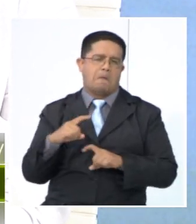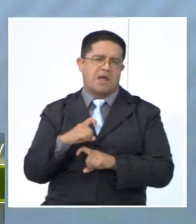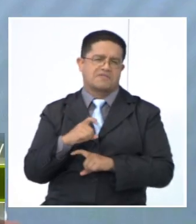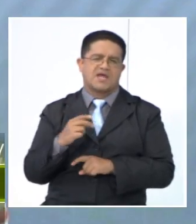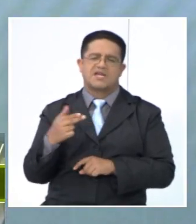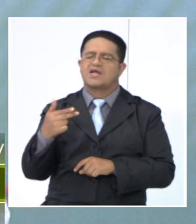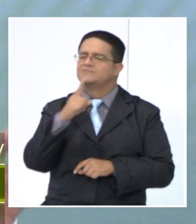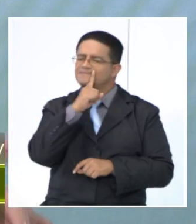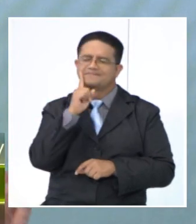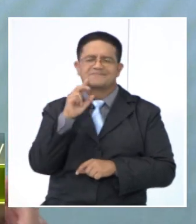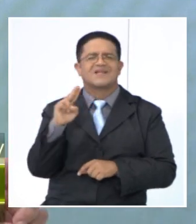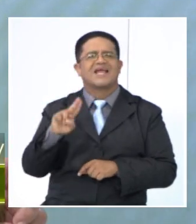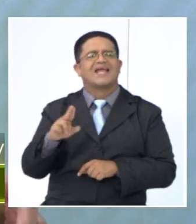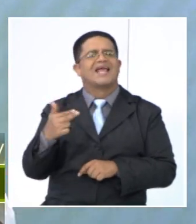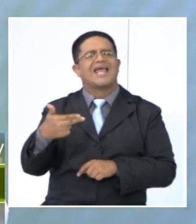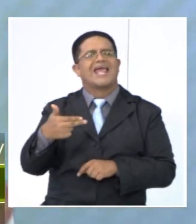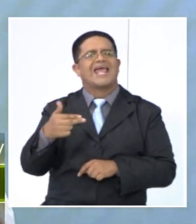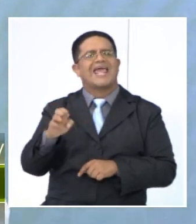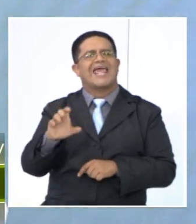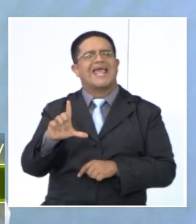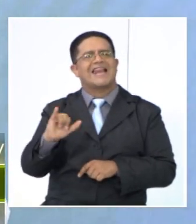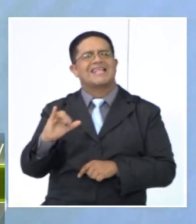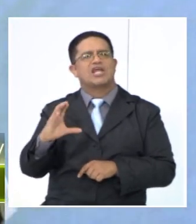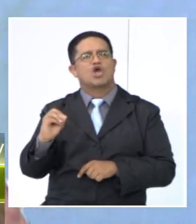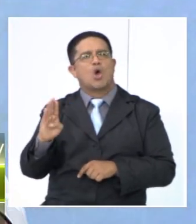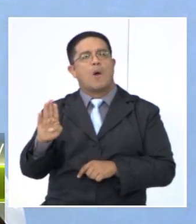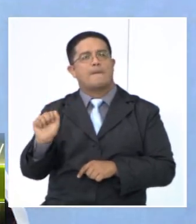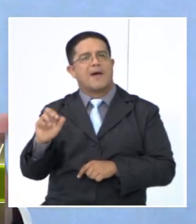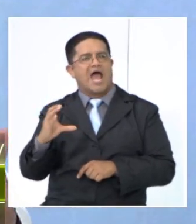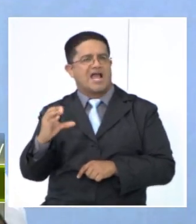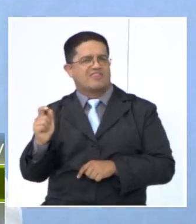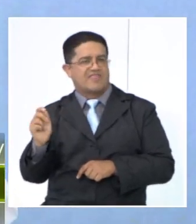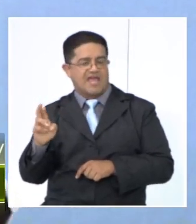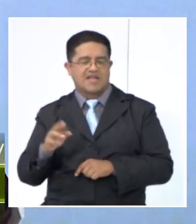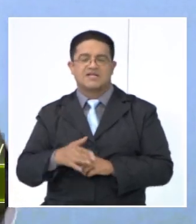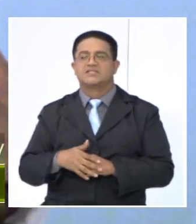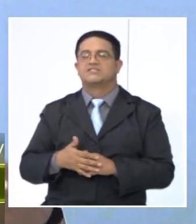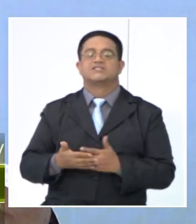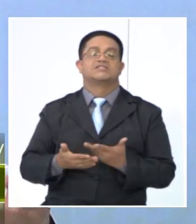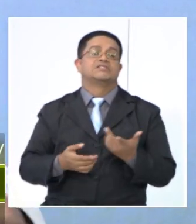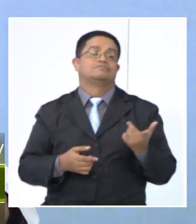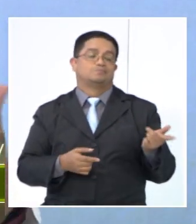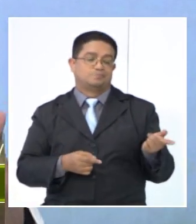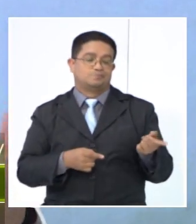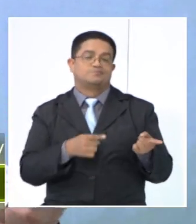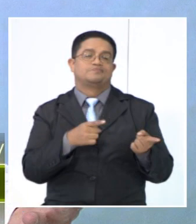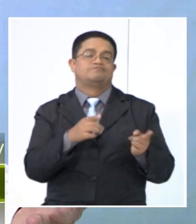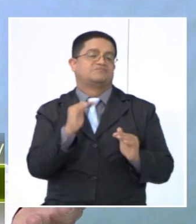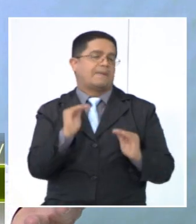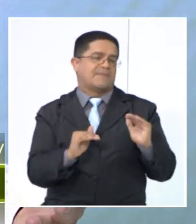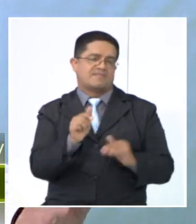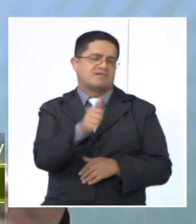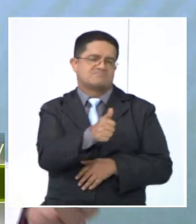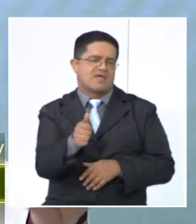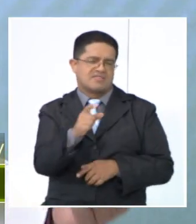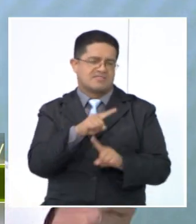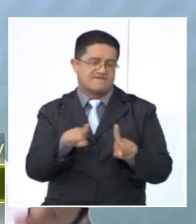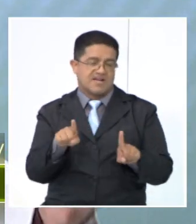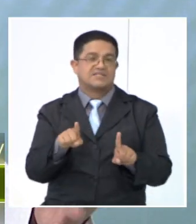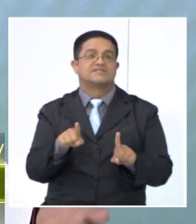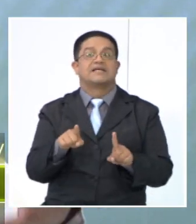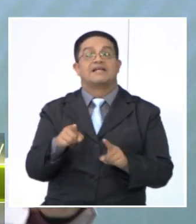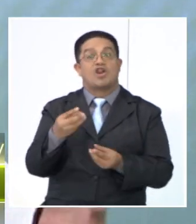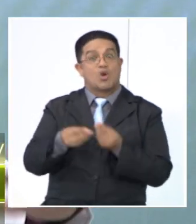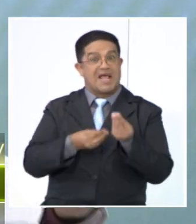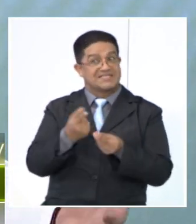este caso, nosotros hacemos como monoterapia, porque ya el paciente ha venido... Ahí se aplica. Con, sí, Por eso es que depende de cada paciente. Y lo hacemos como monoterapia porque ese paciente